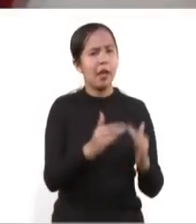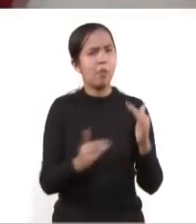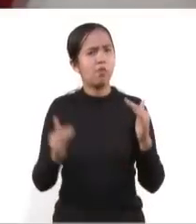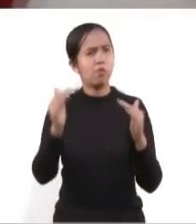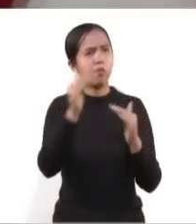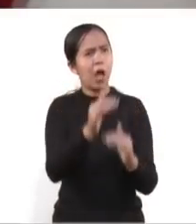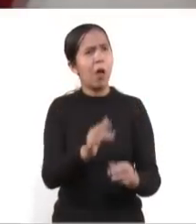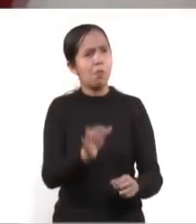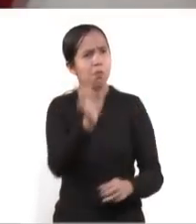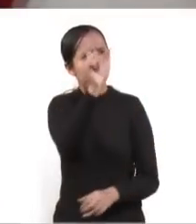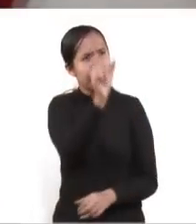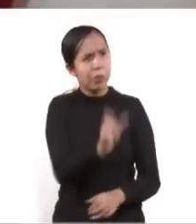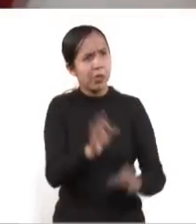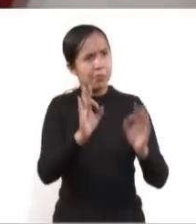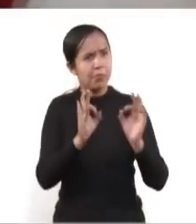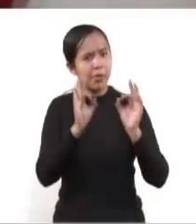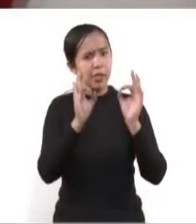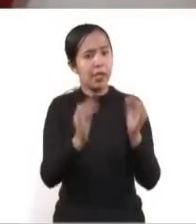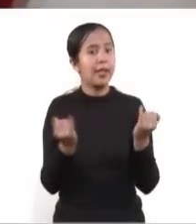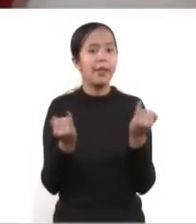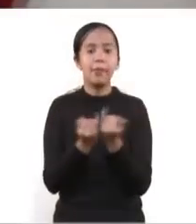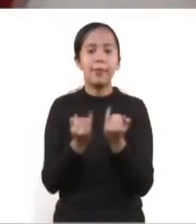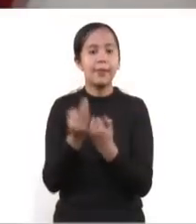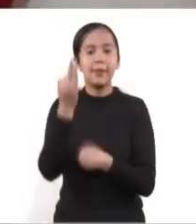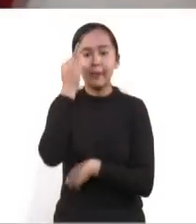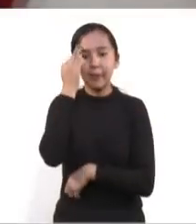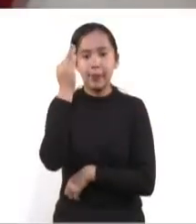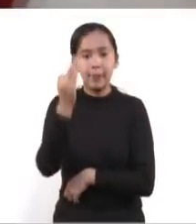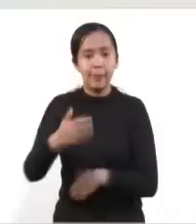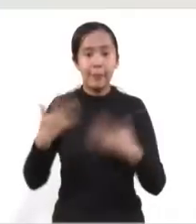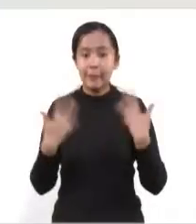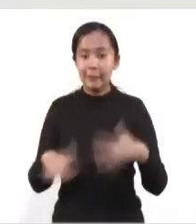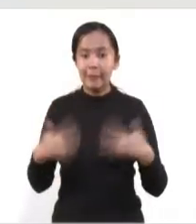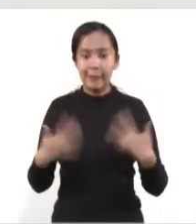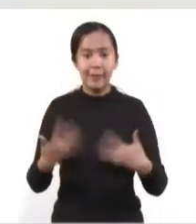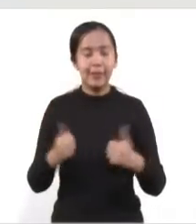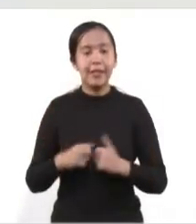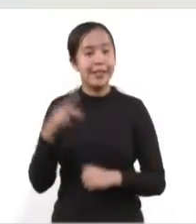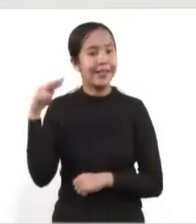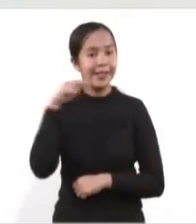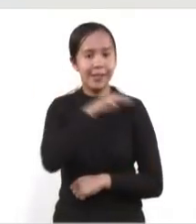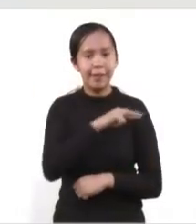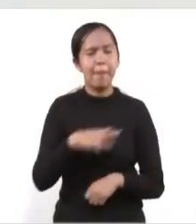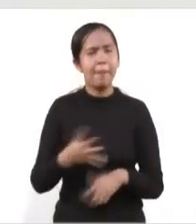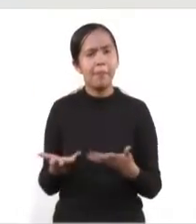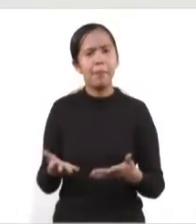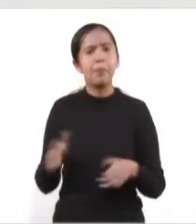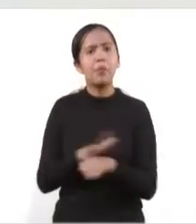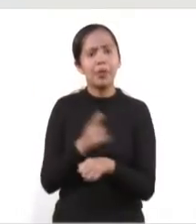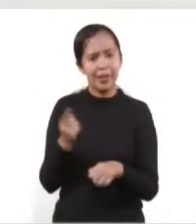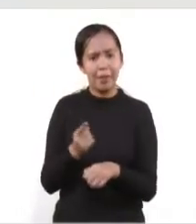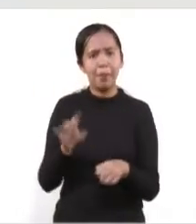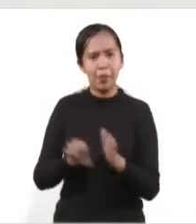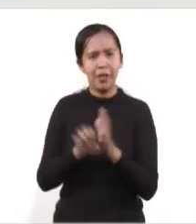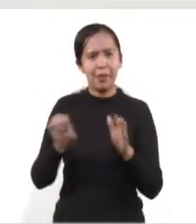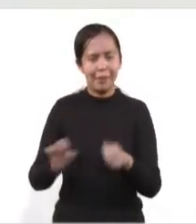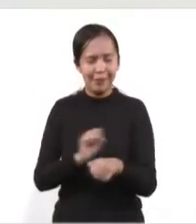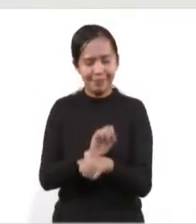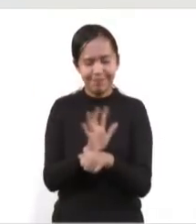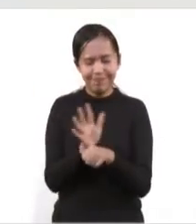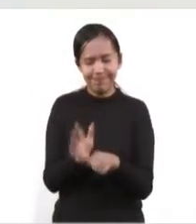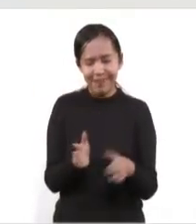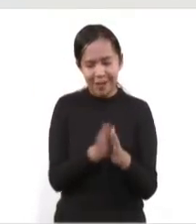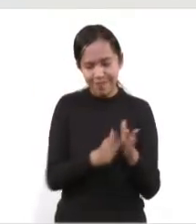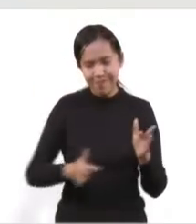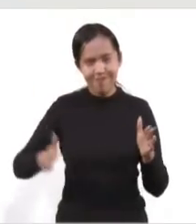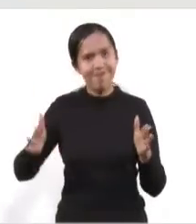de calidad, sino también en un tiempo récord, más aún considerando la situación mundial por la pandemia de los